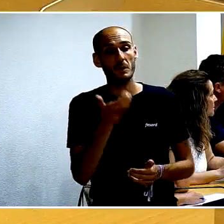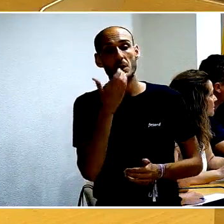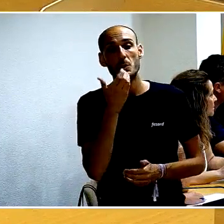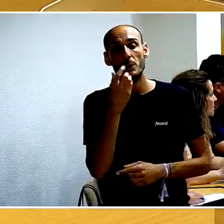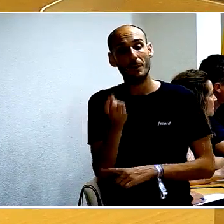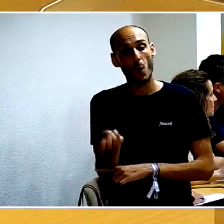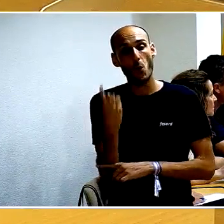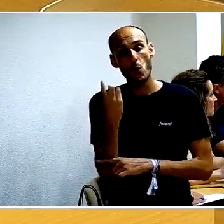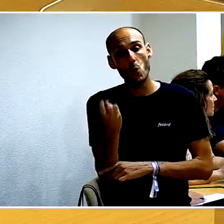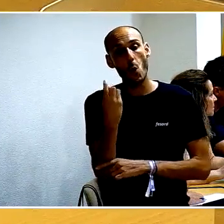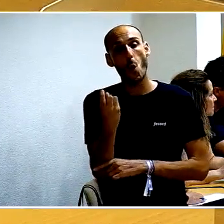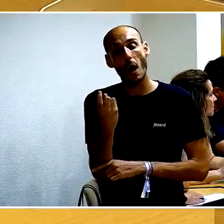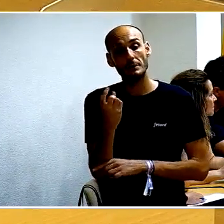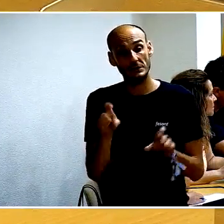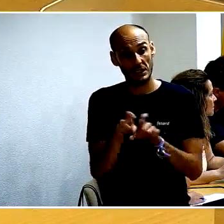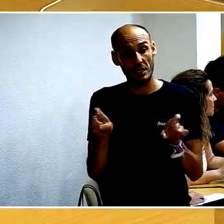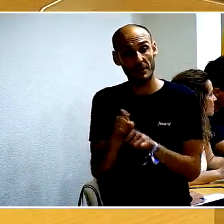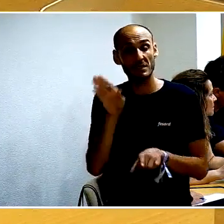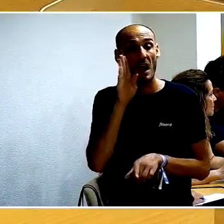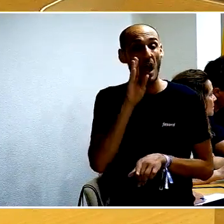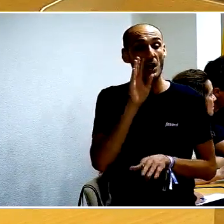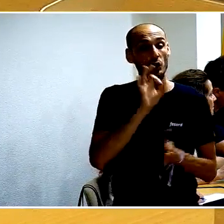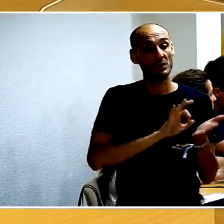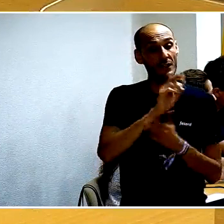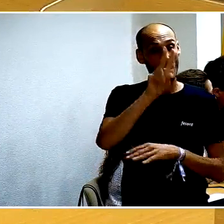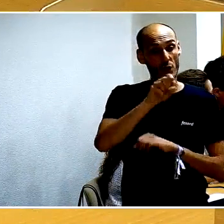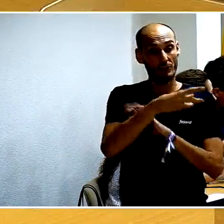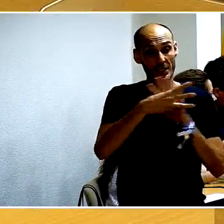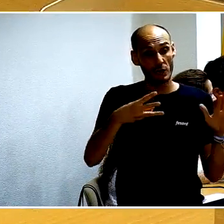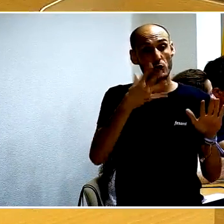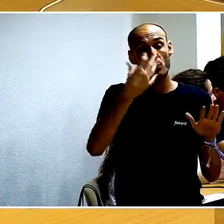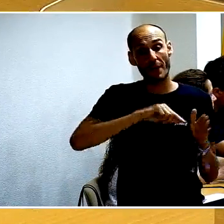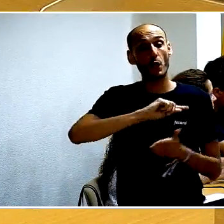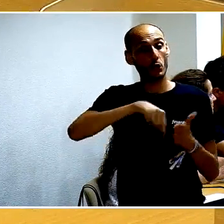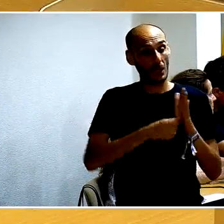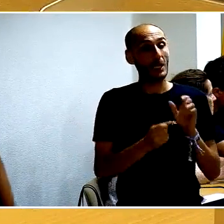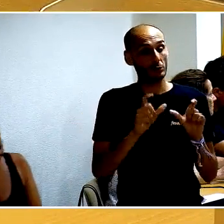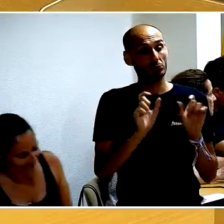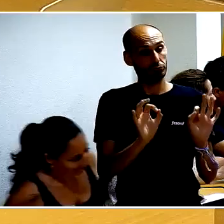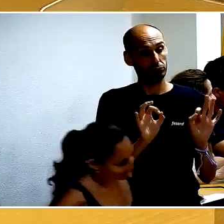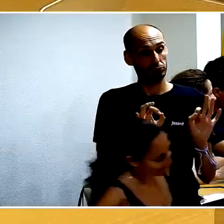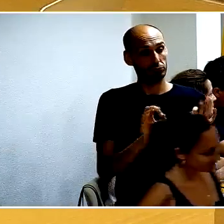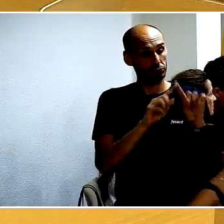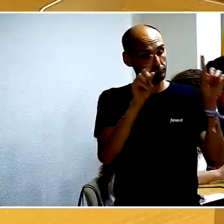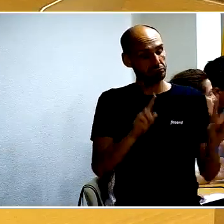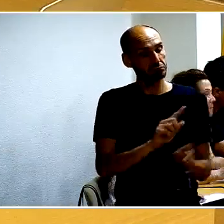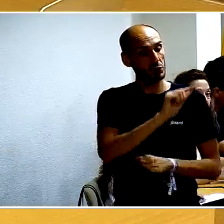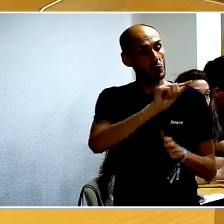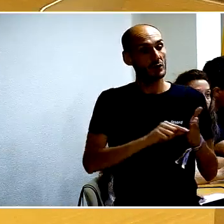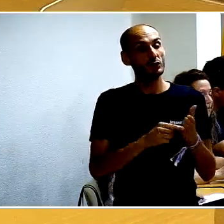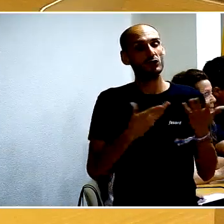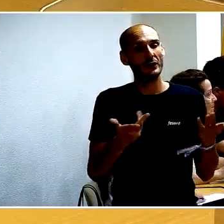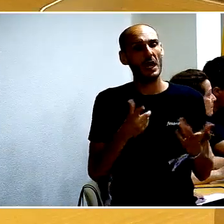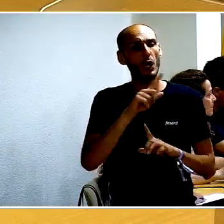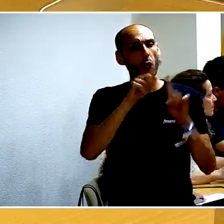SL, los servicios que se prestan en el año 2018 podrían tener un contrato. ¿Y el contrato, de qué depende que se tenga el contrato?